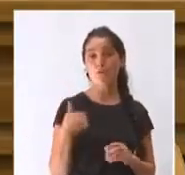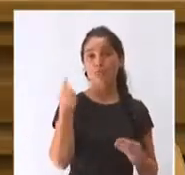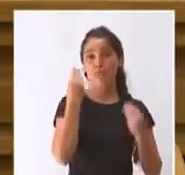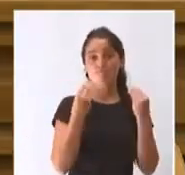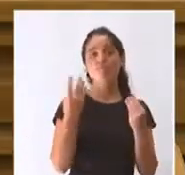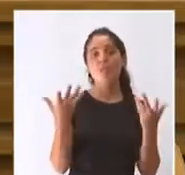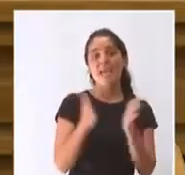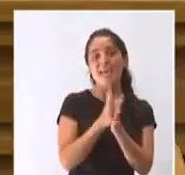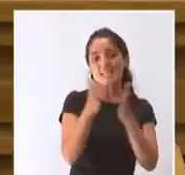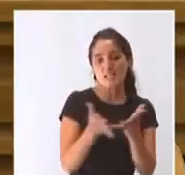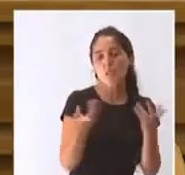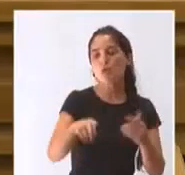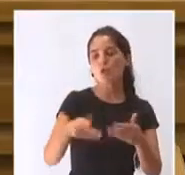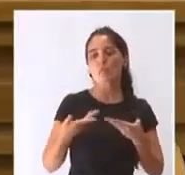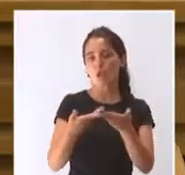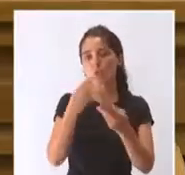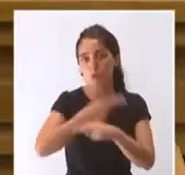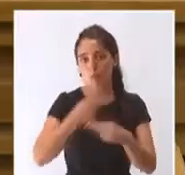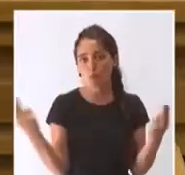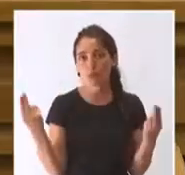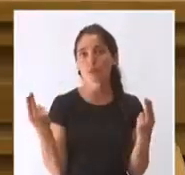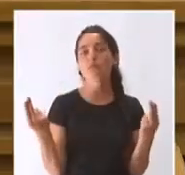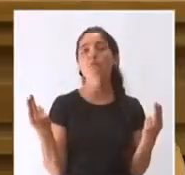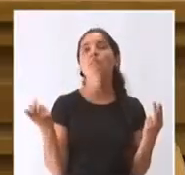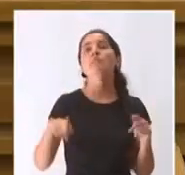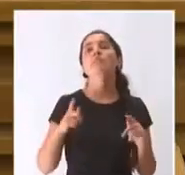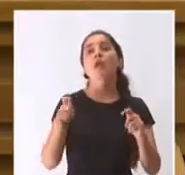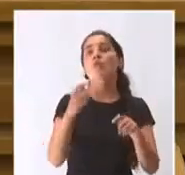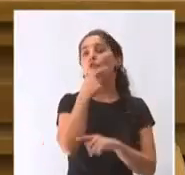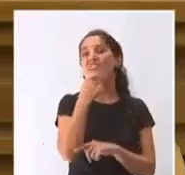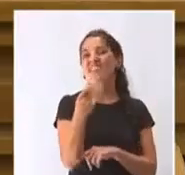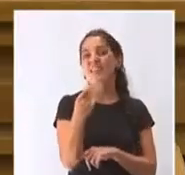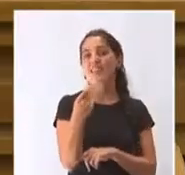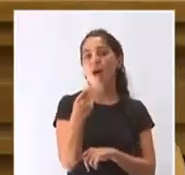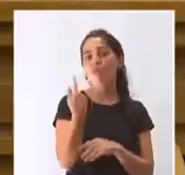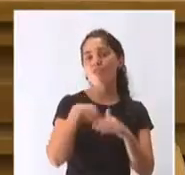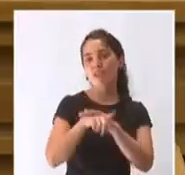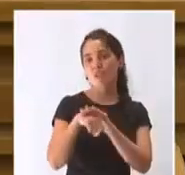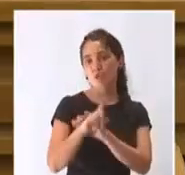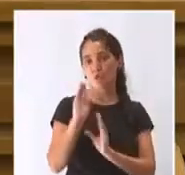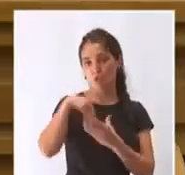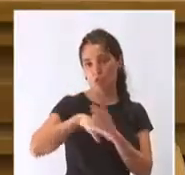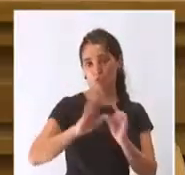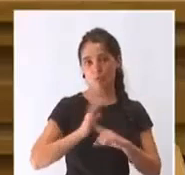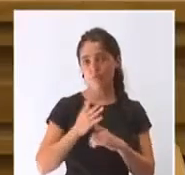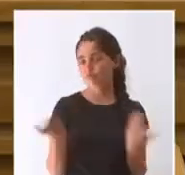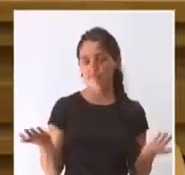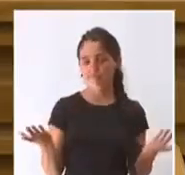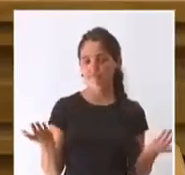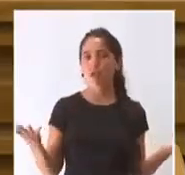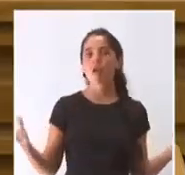con ayuda pública y con coordinación pública y con facilidades burocráticas sobre todo de la comunidad autónoma bueno seguimos avanzando